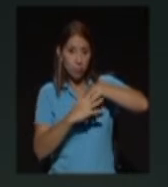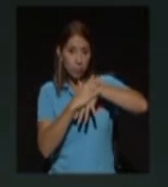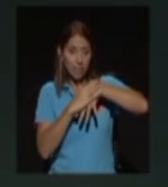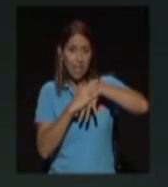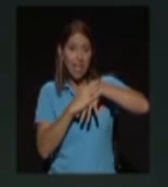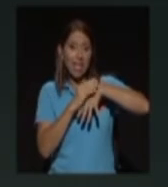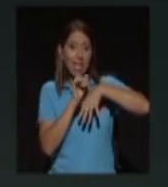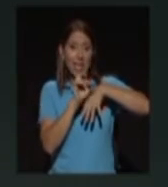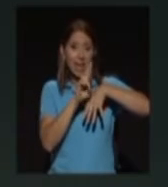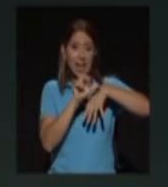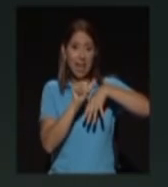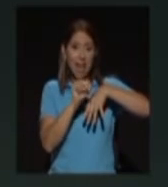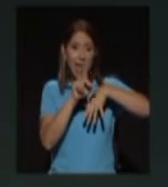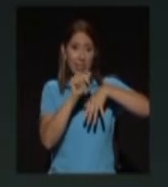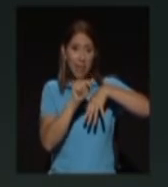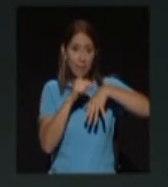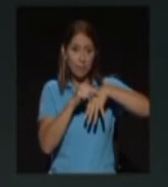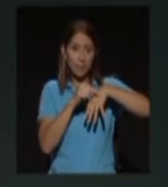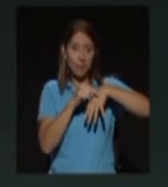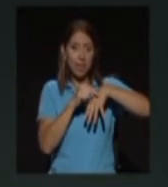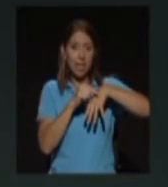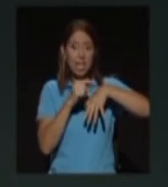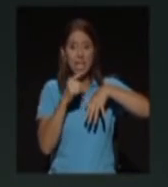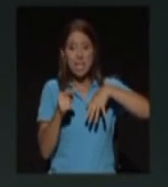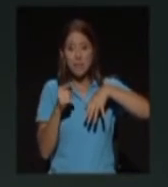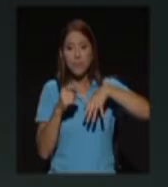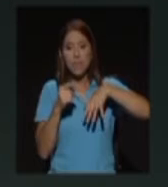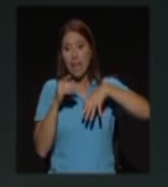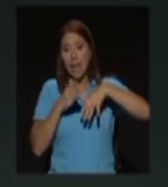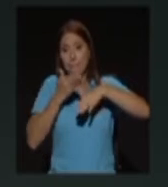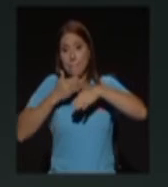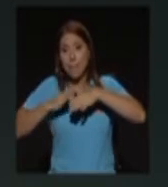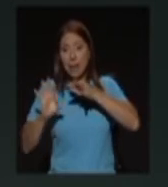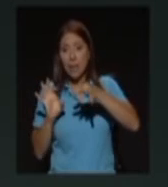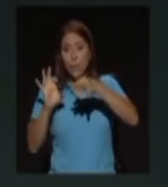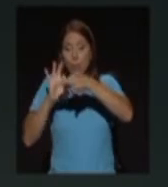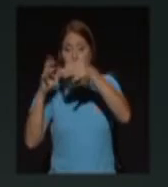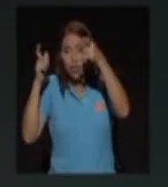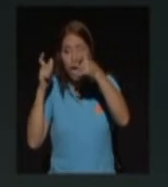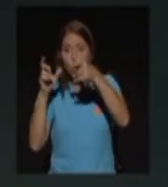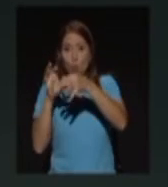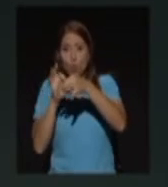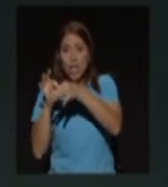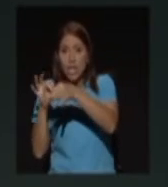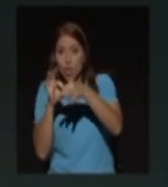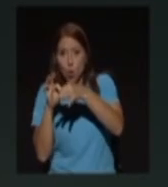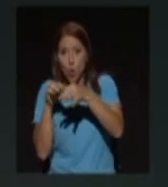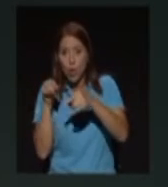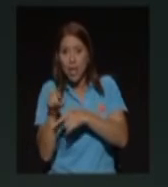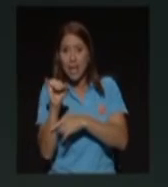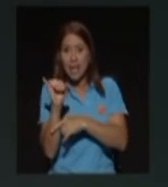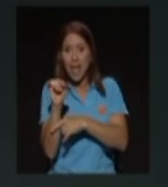de Irlanda y Irlanda del Norte, parte del Reino Unido, es una frontera que se diluyó precisamente como